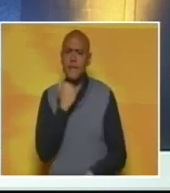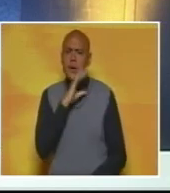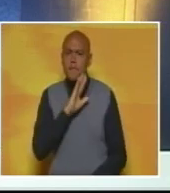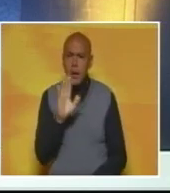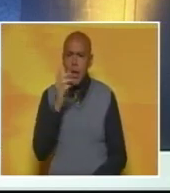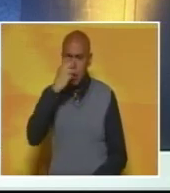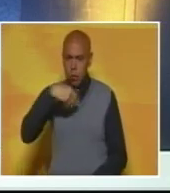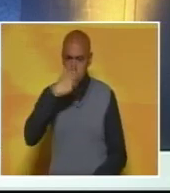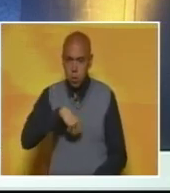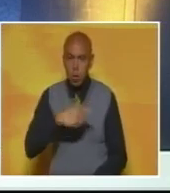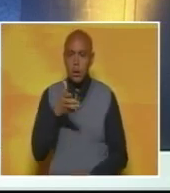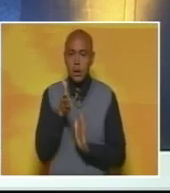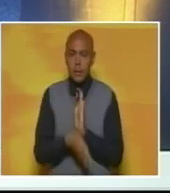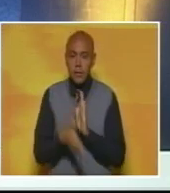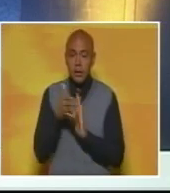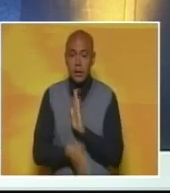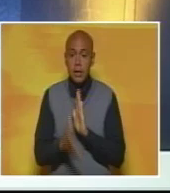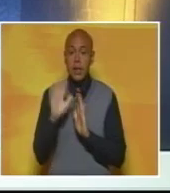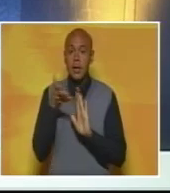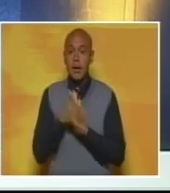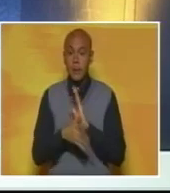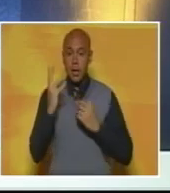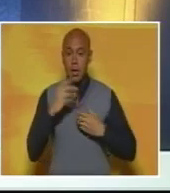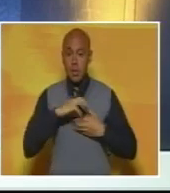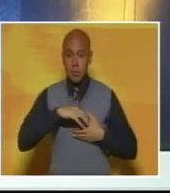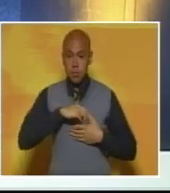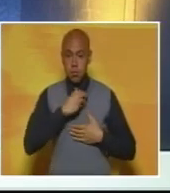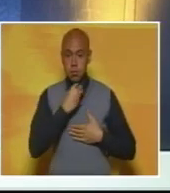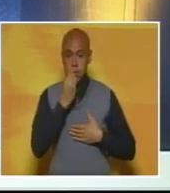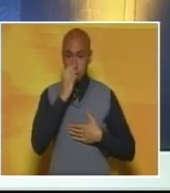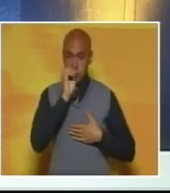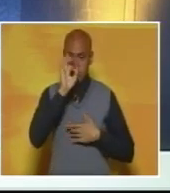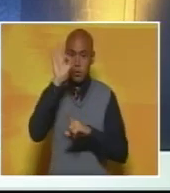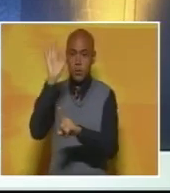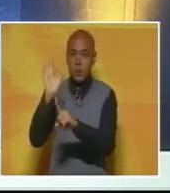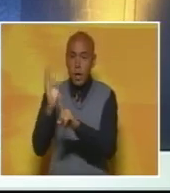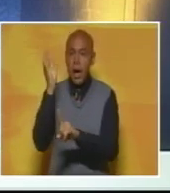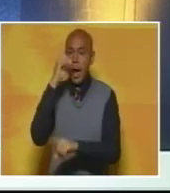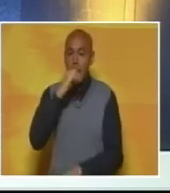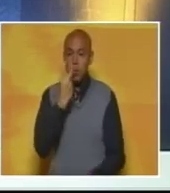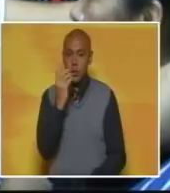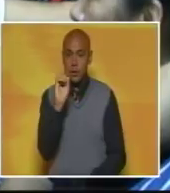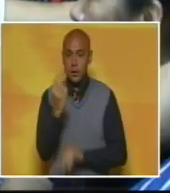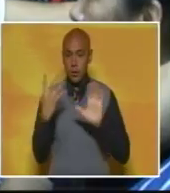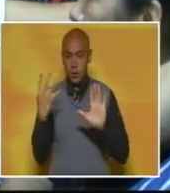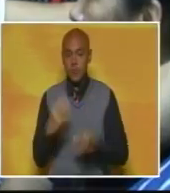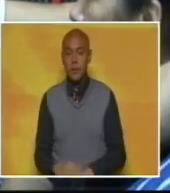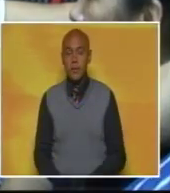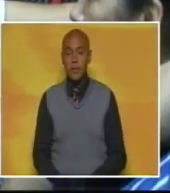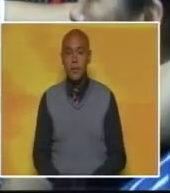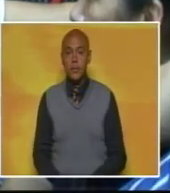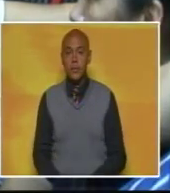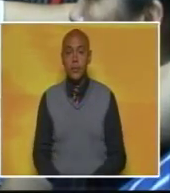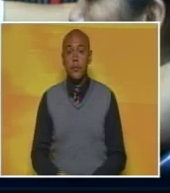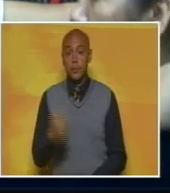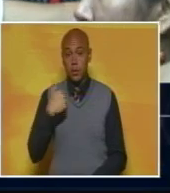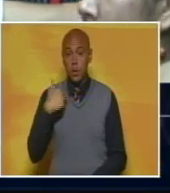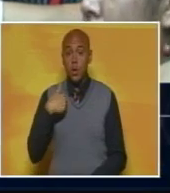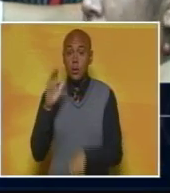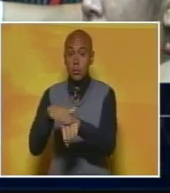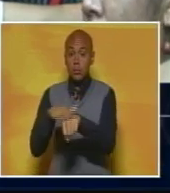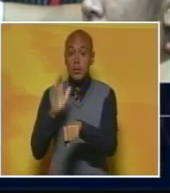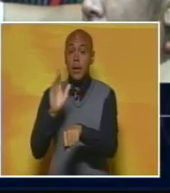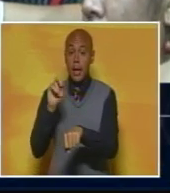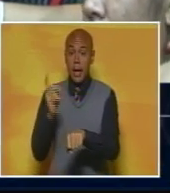viral respiratoria producida por una coronavirus que surgió a finales de 2019. Queremos